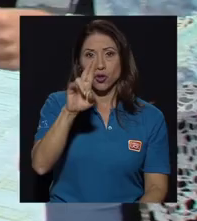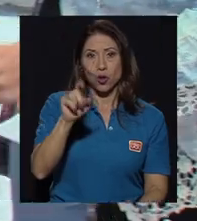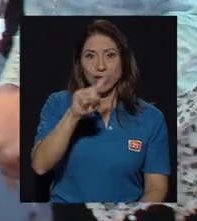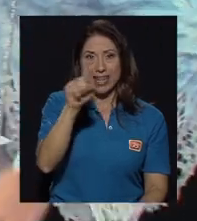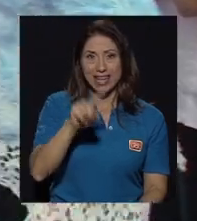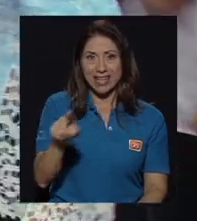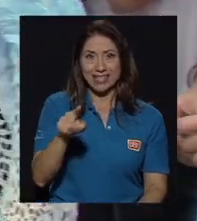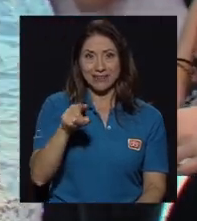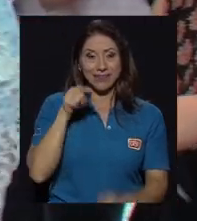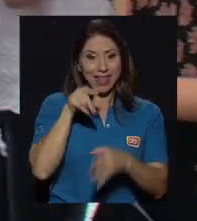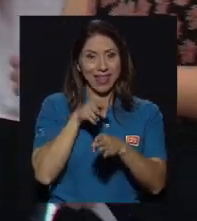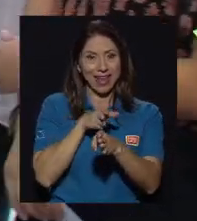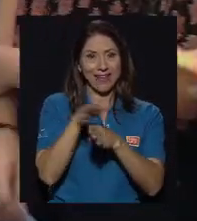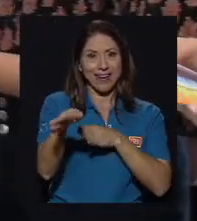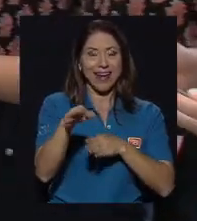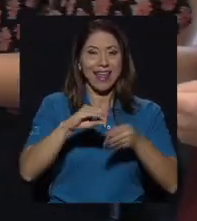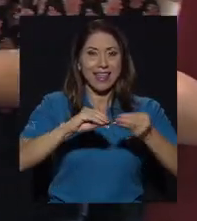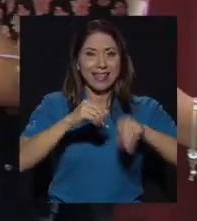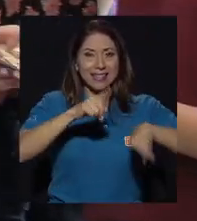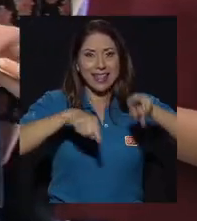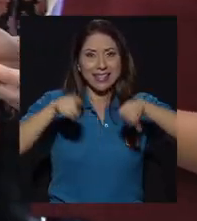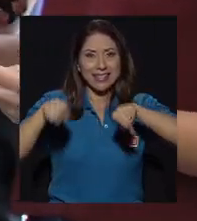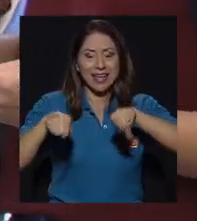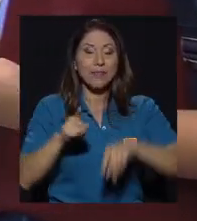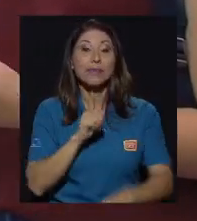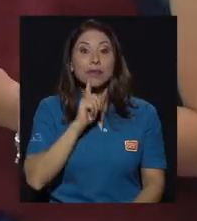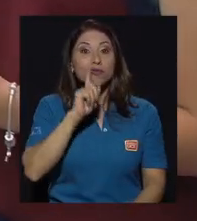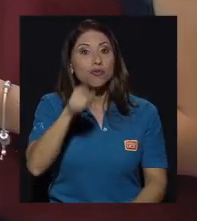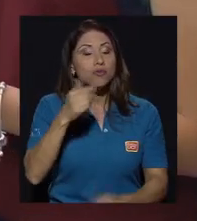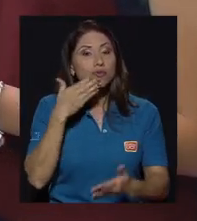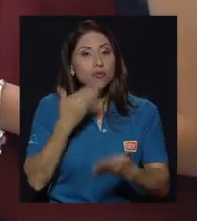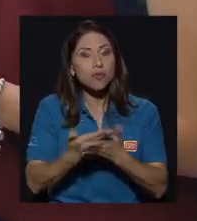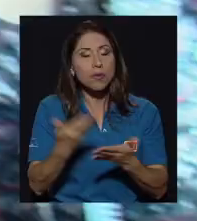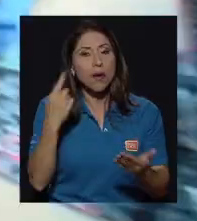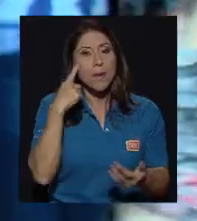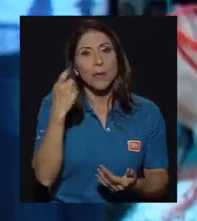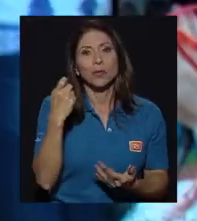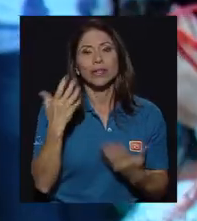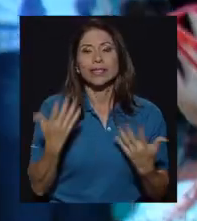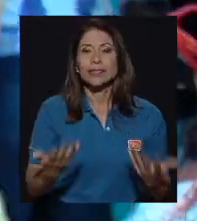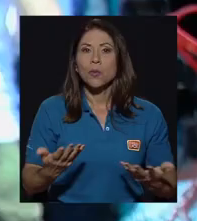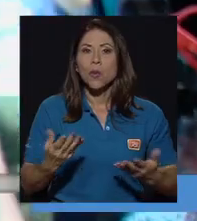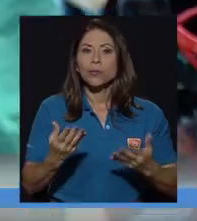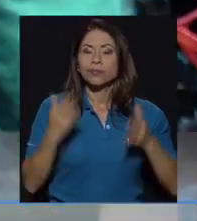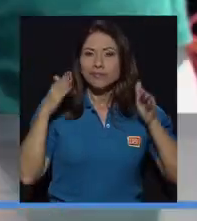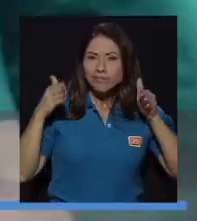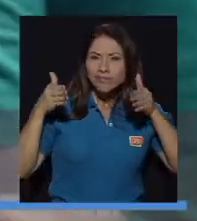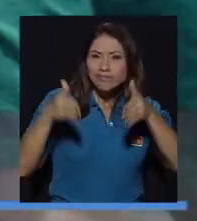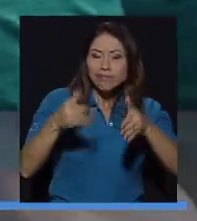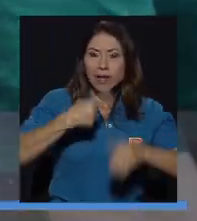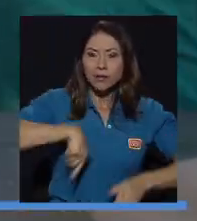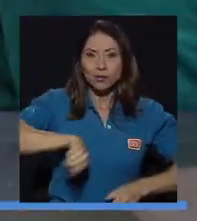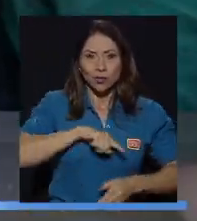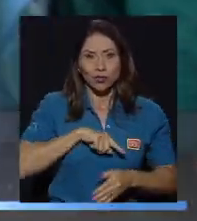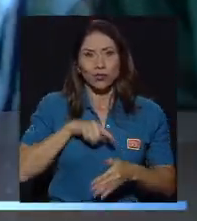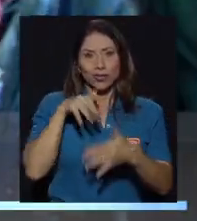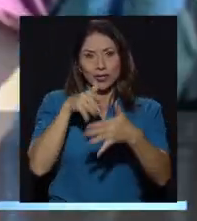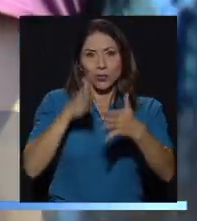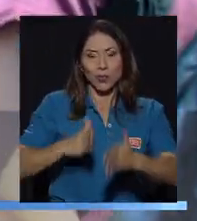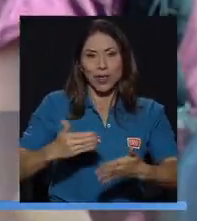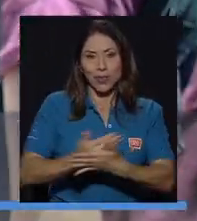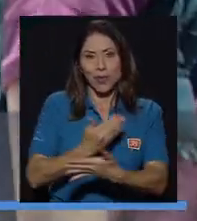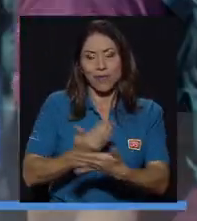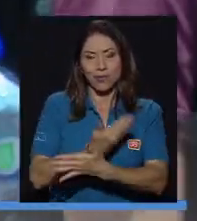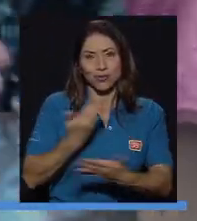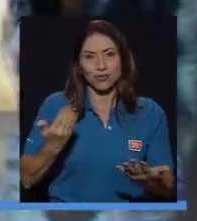ingresó a la carrera de estadística. Me pareció realmente, bueno, muy buena, porque es como muy enfocada a nosotros, como el